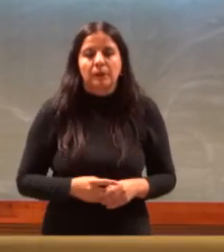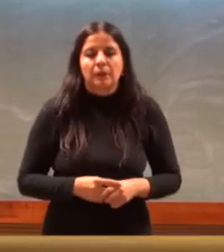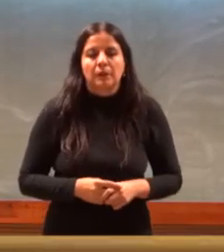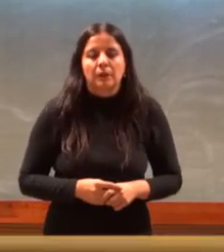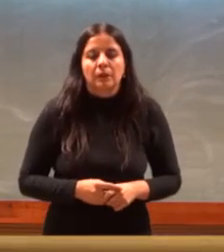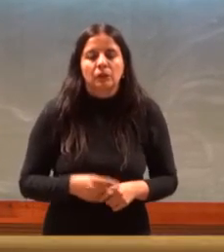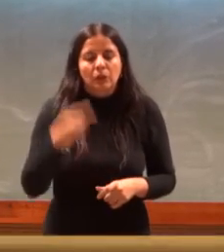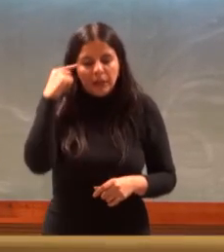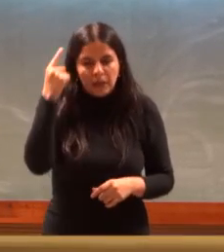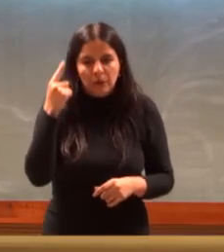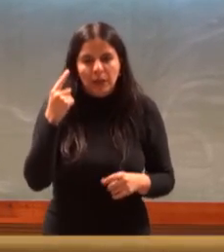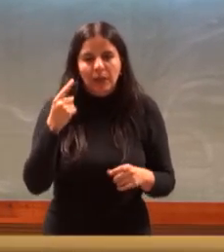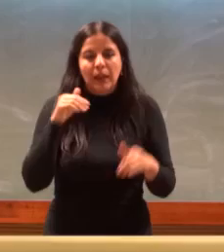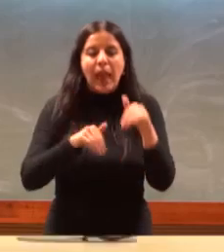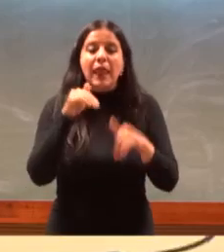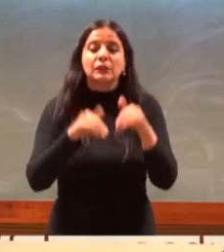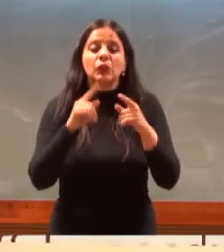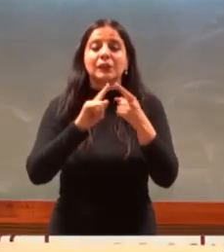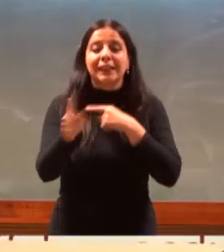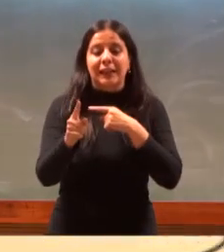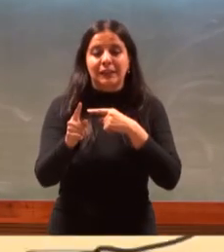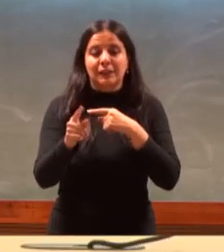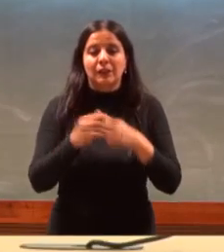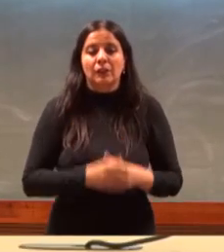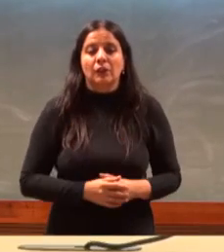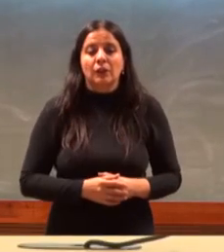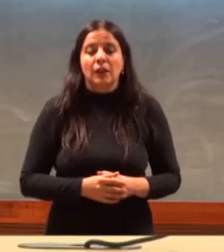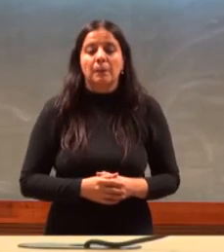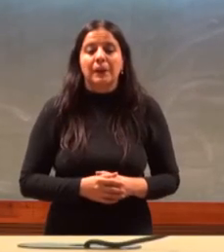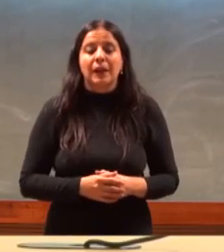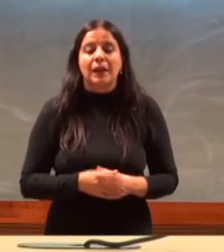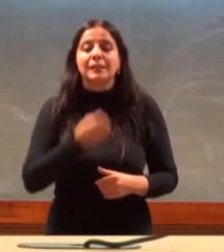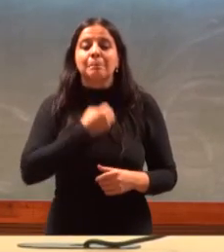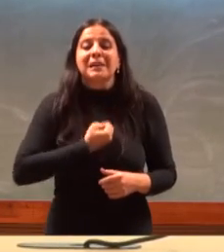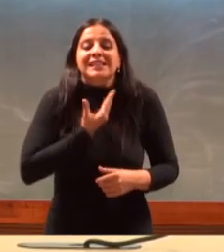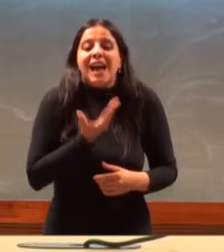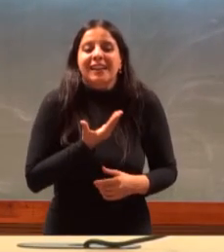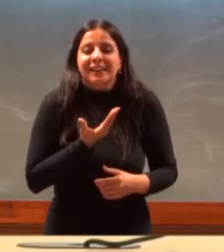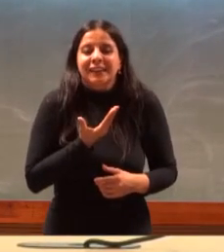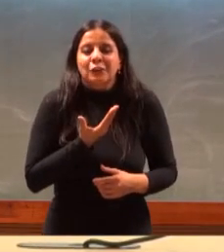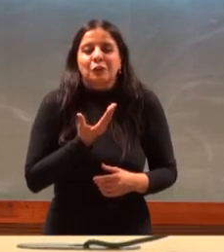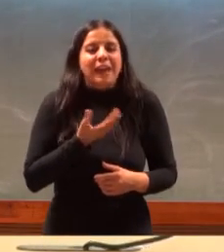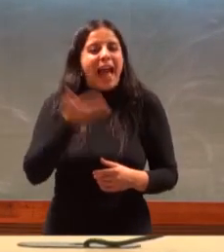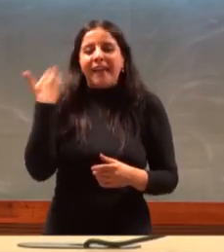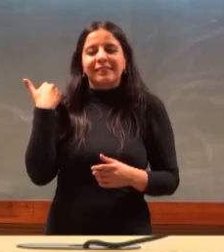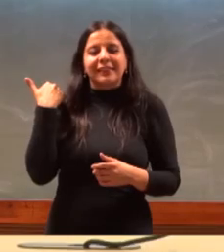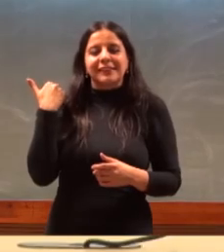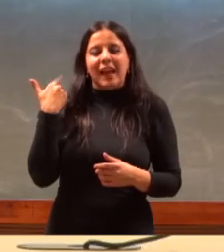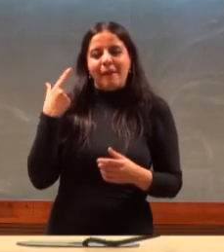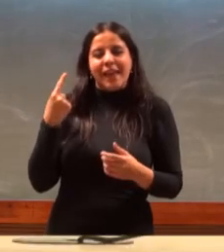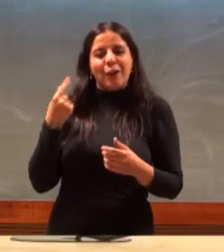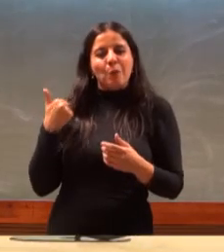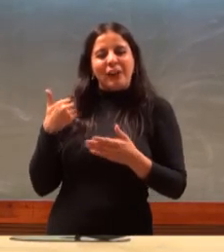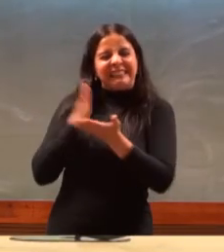que la elección directa hoy es una oportunidad para expresar sin intermediarios nuestra voluntad y dejar atrás las viejas prácticas de la mesa chica en esa supuesta